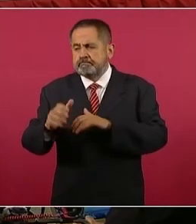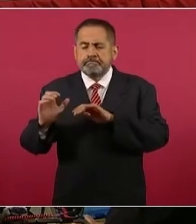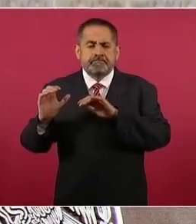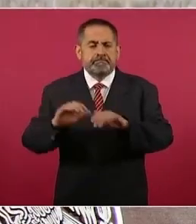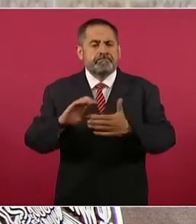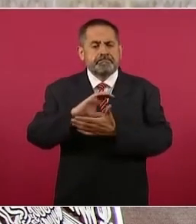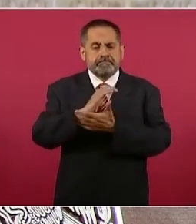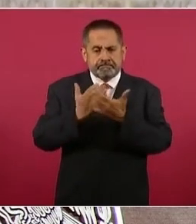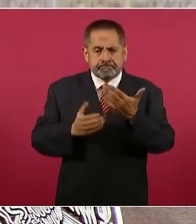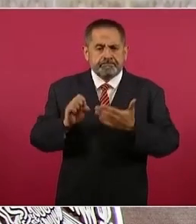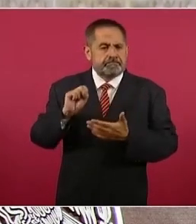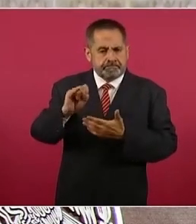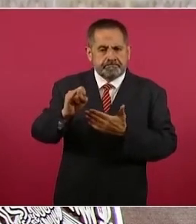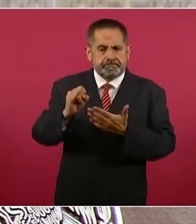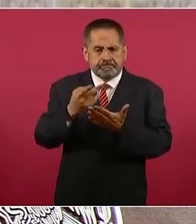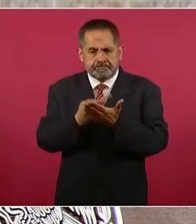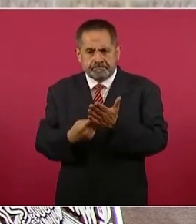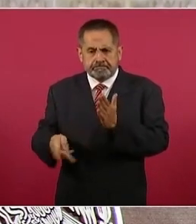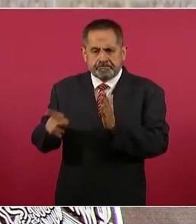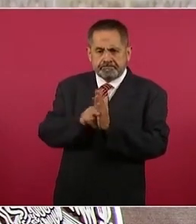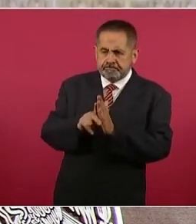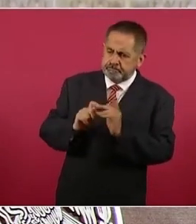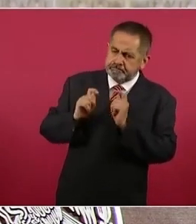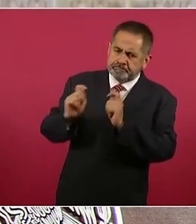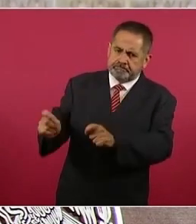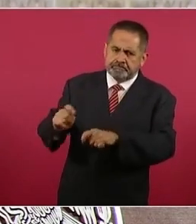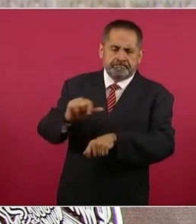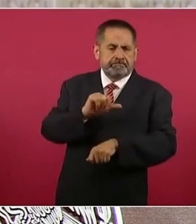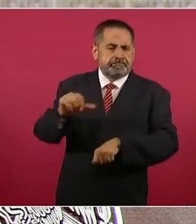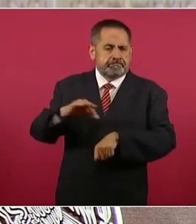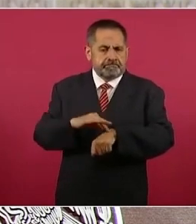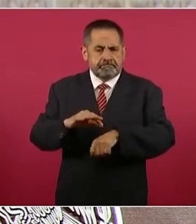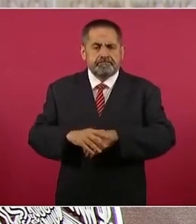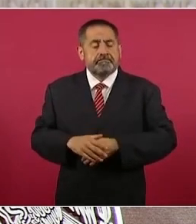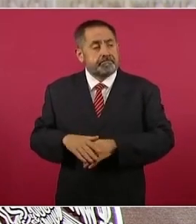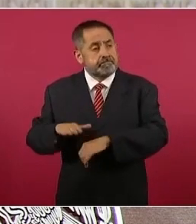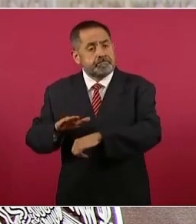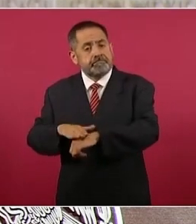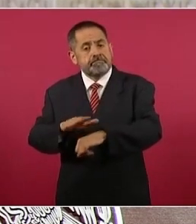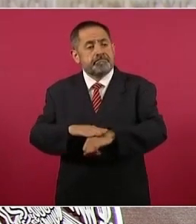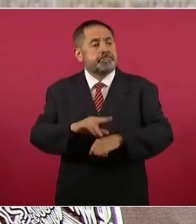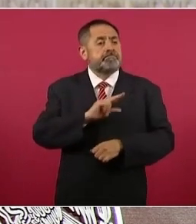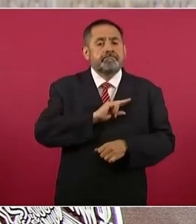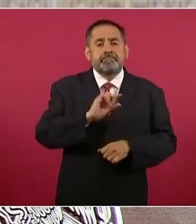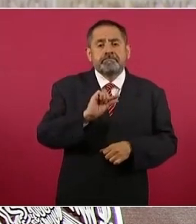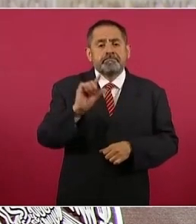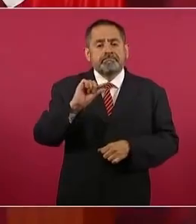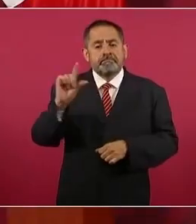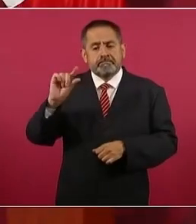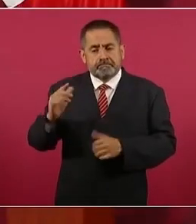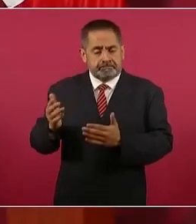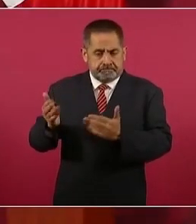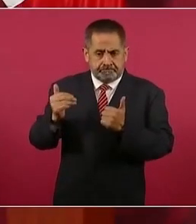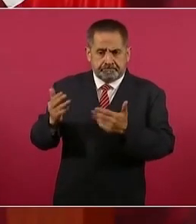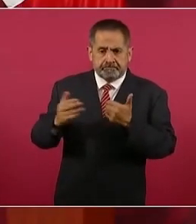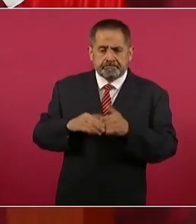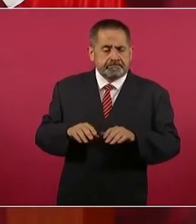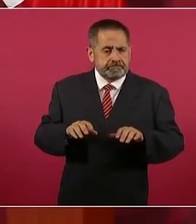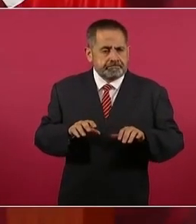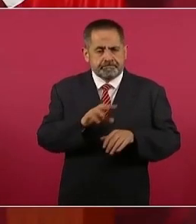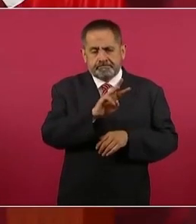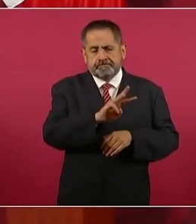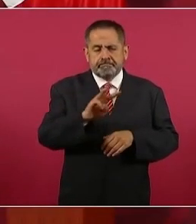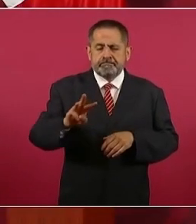contratación y una base para esa posición. Seguimos invitando médicos y médicas especialistas de nuestro país a ingresar a